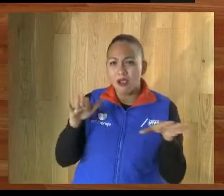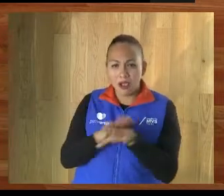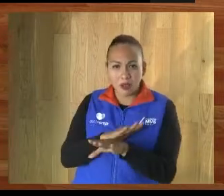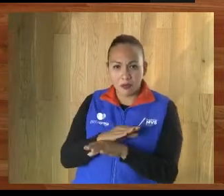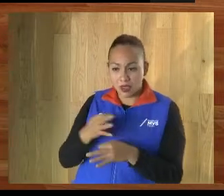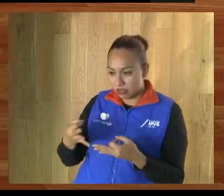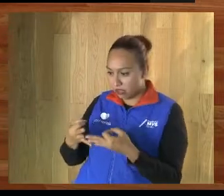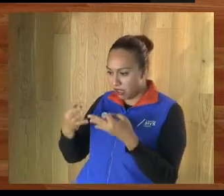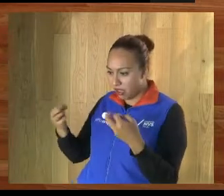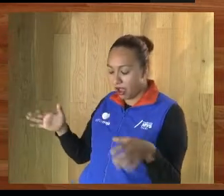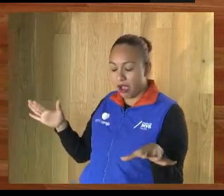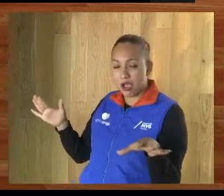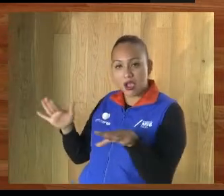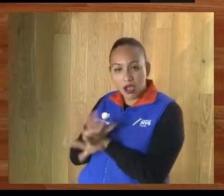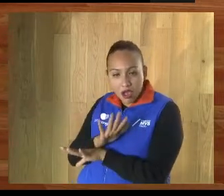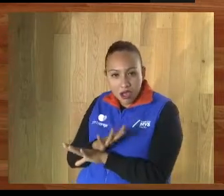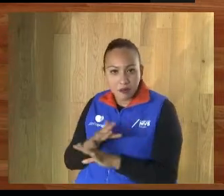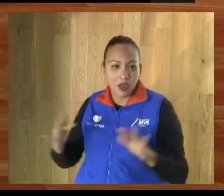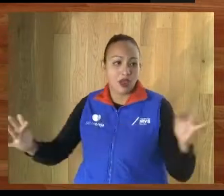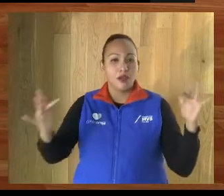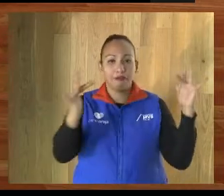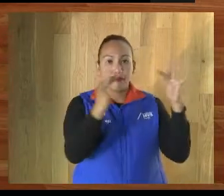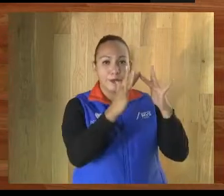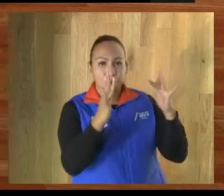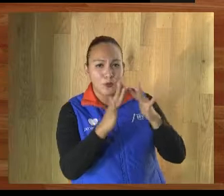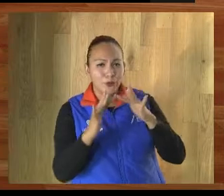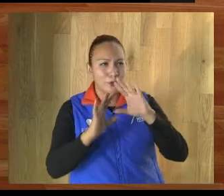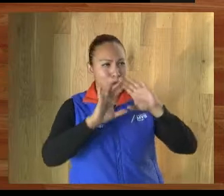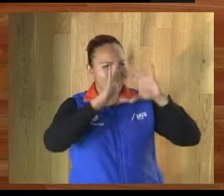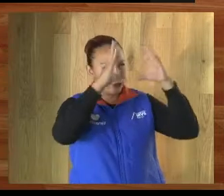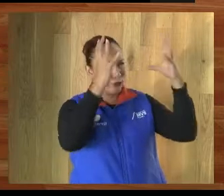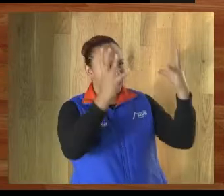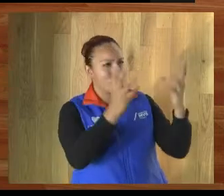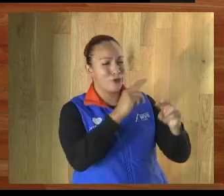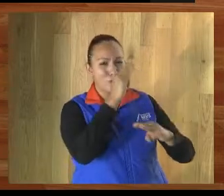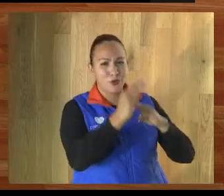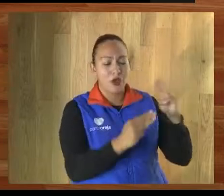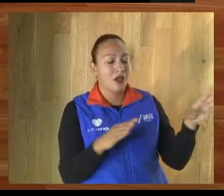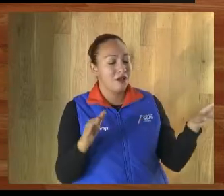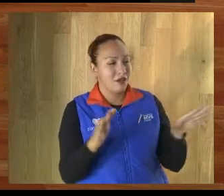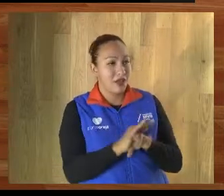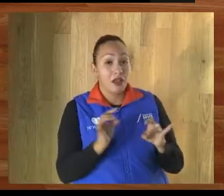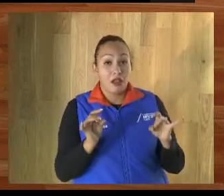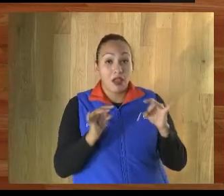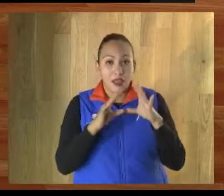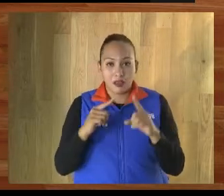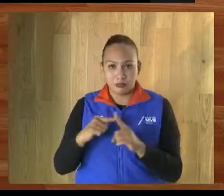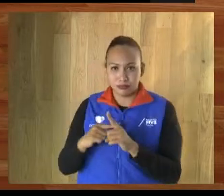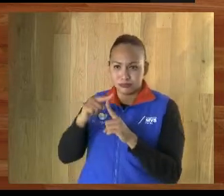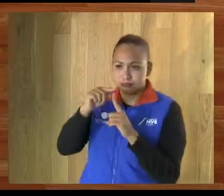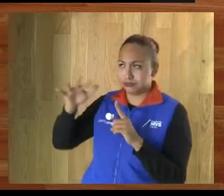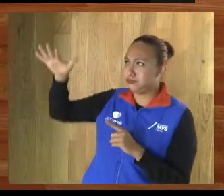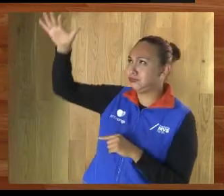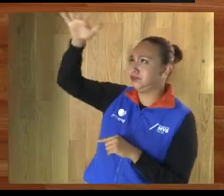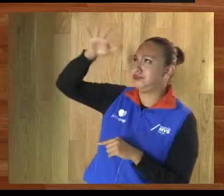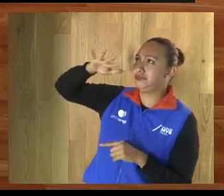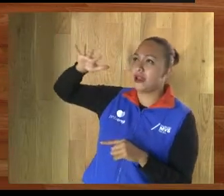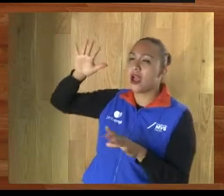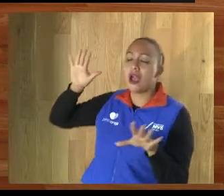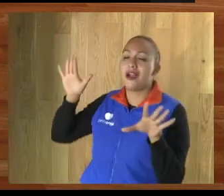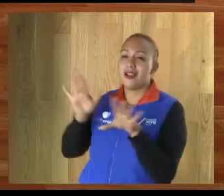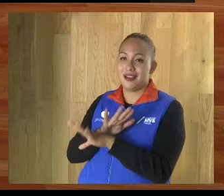naturales, la globalización, esa interconexión entre todos y el tema del medio ambiente que también nos compete a todos.